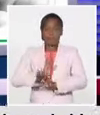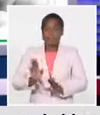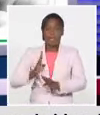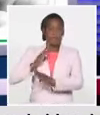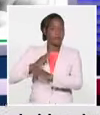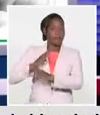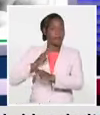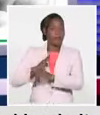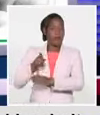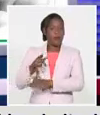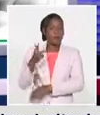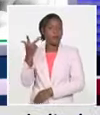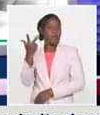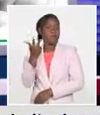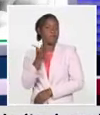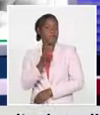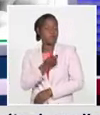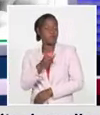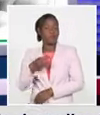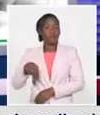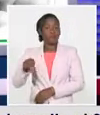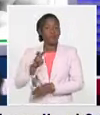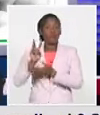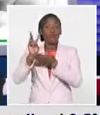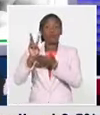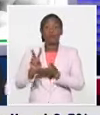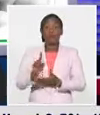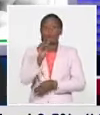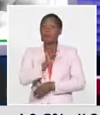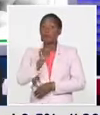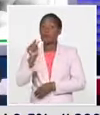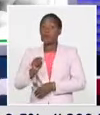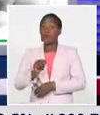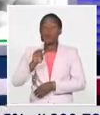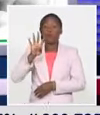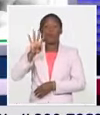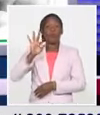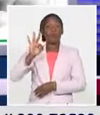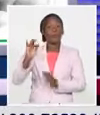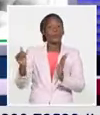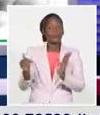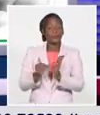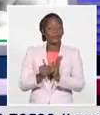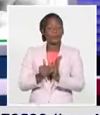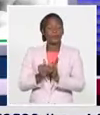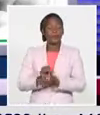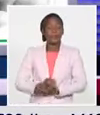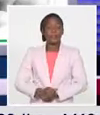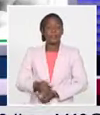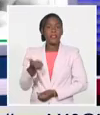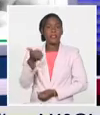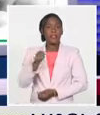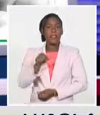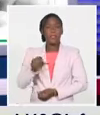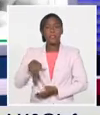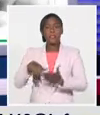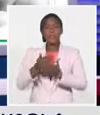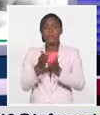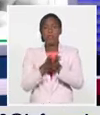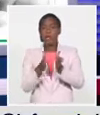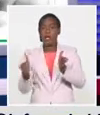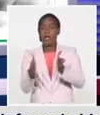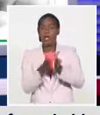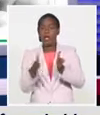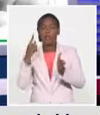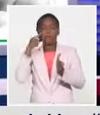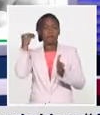la inoculación al voluntario número 48.000. En 10 días se evaluó la alta eficacia del antígeno y